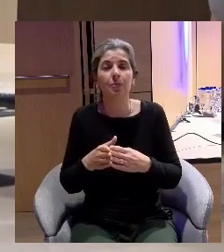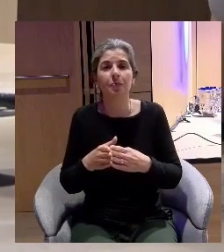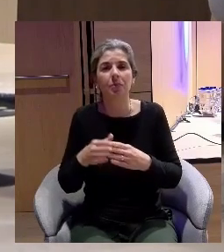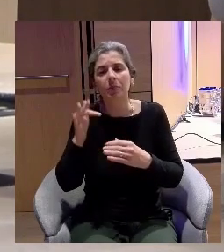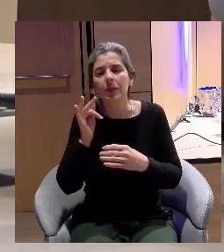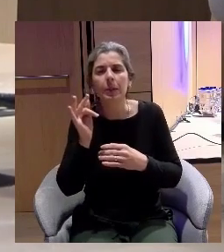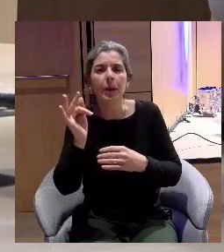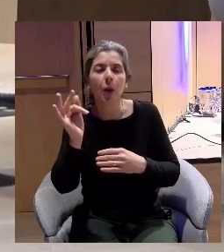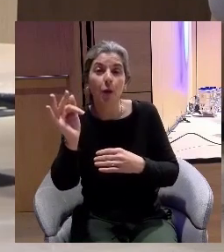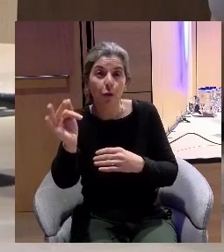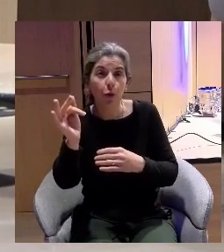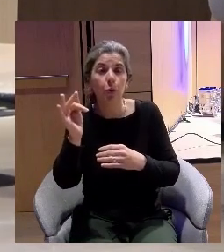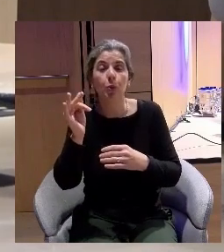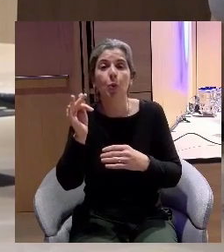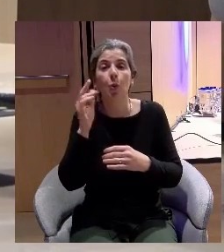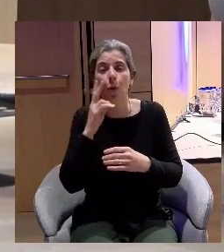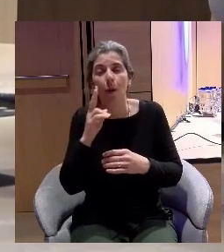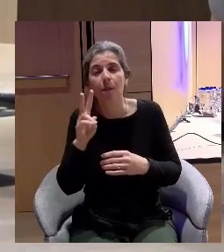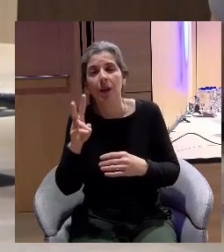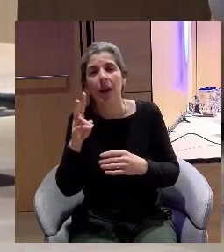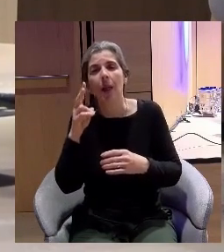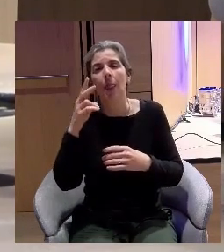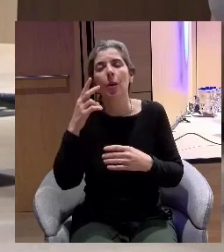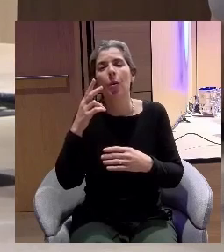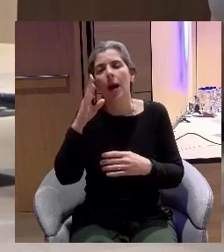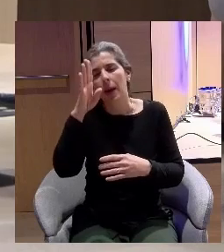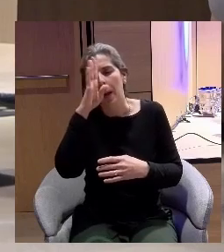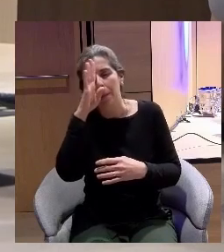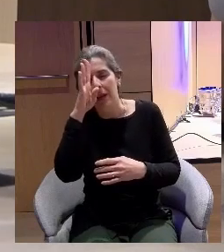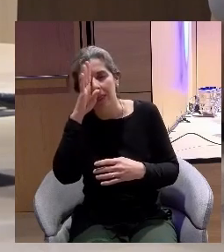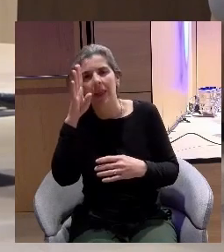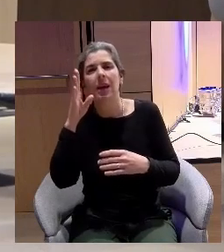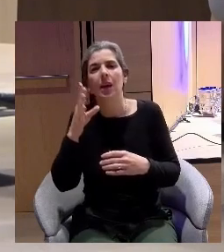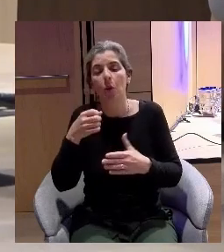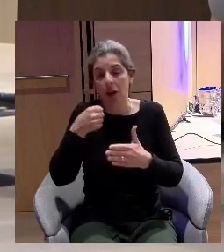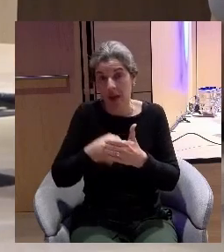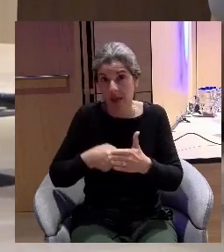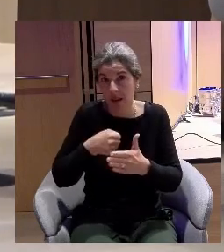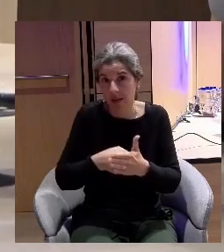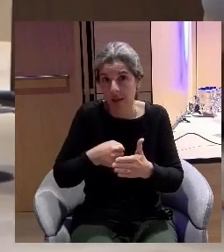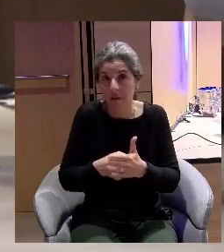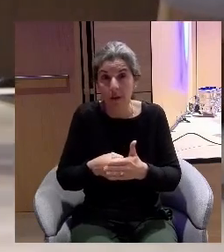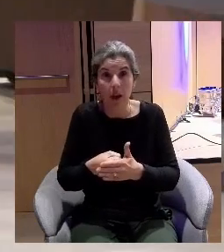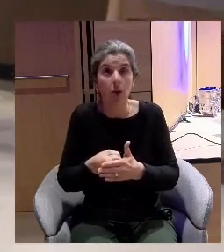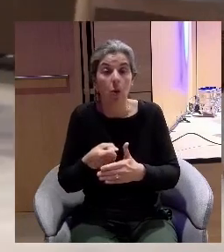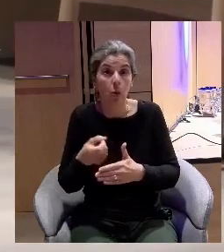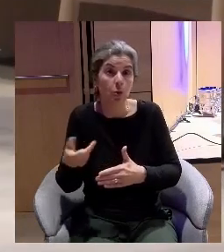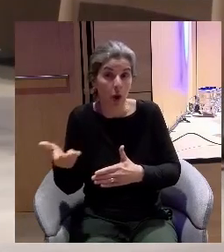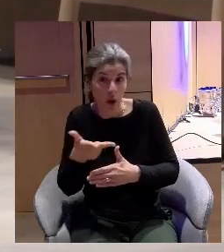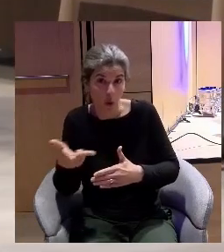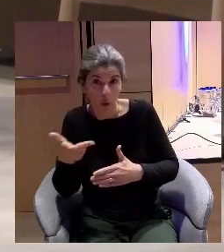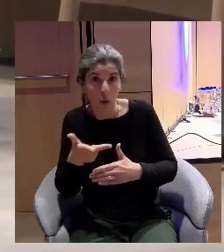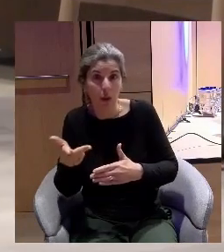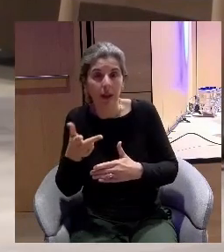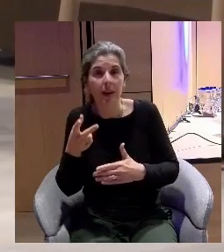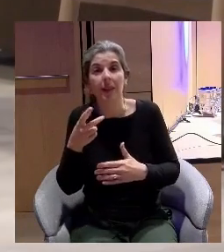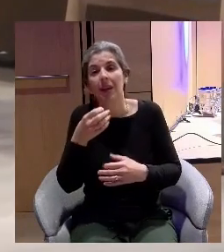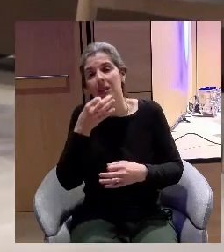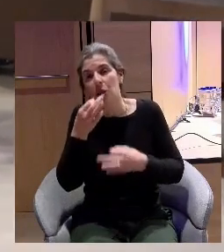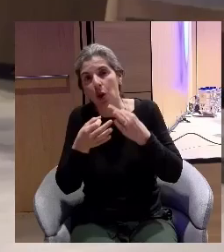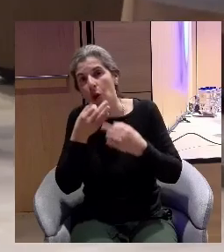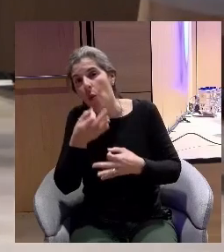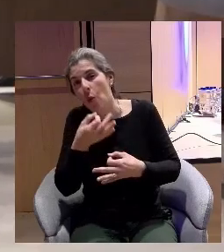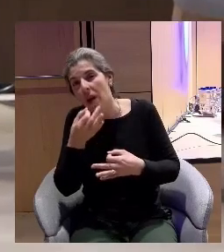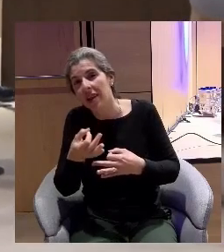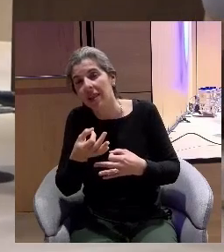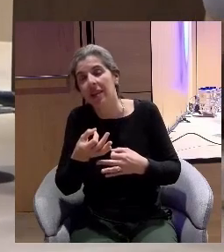¿qué aprendizajes y qué cosas, qué desafíos ustedes ven para justamente quizá